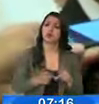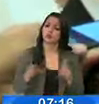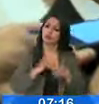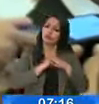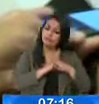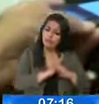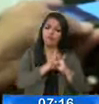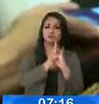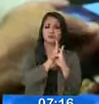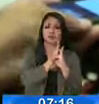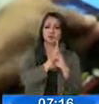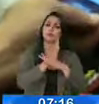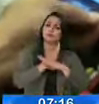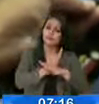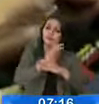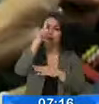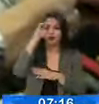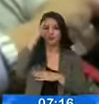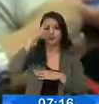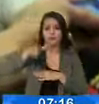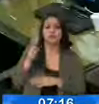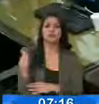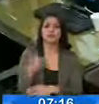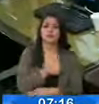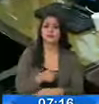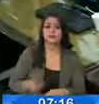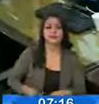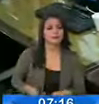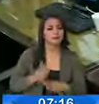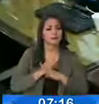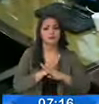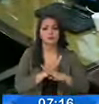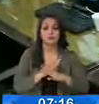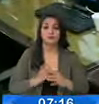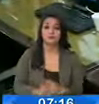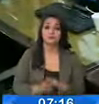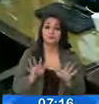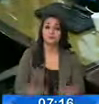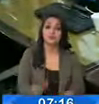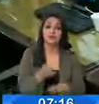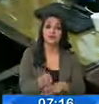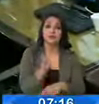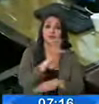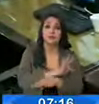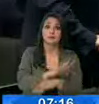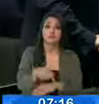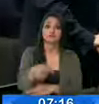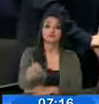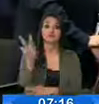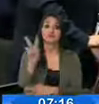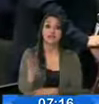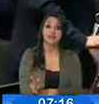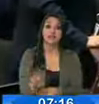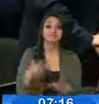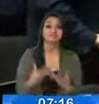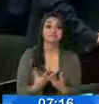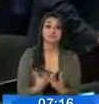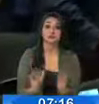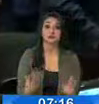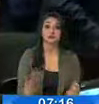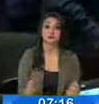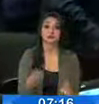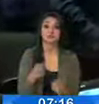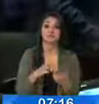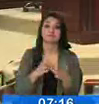institucionalidad y la gobernabilidad también del país y del propio presidente, ¿no? Así, la Asamblea buscará este viernes una salida a esta